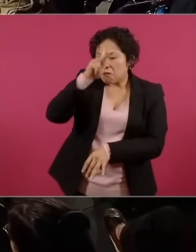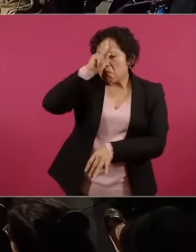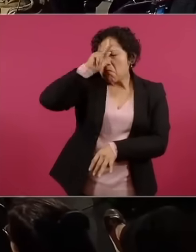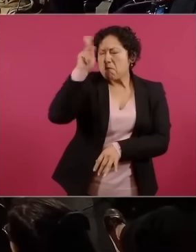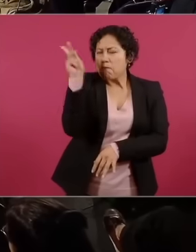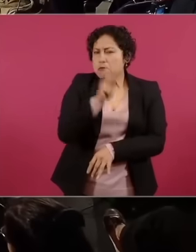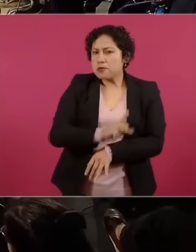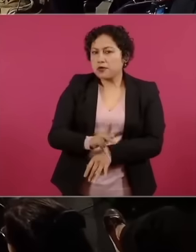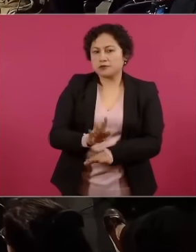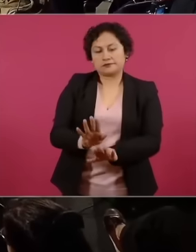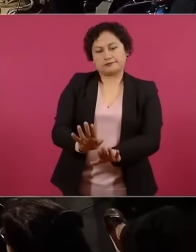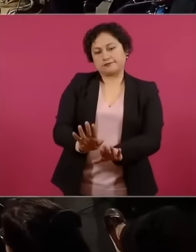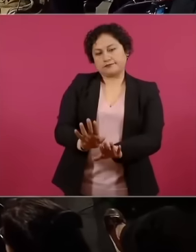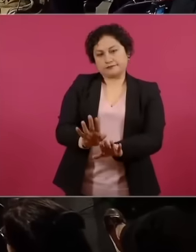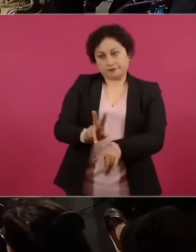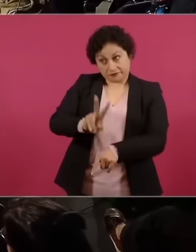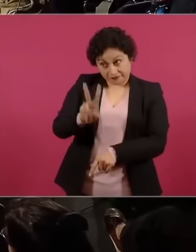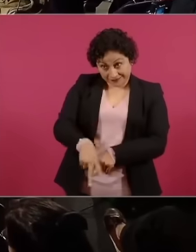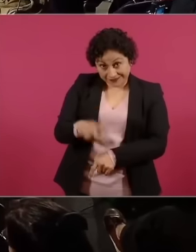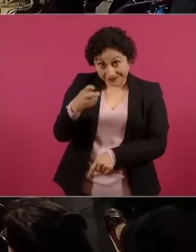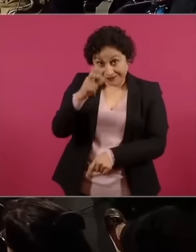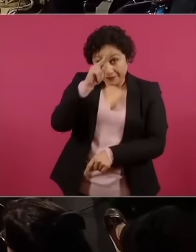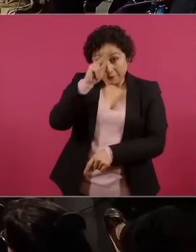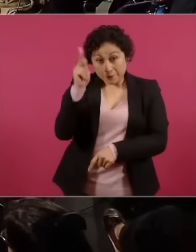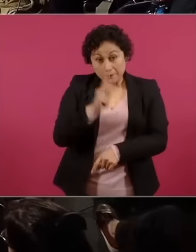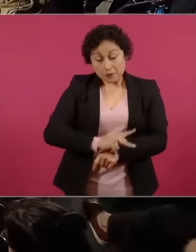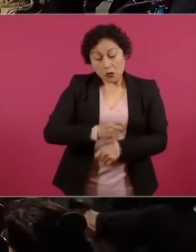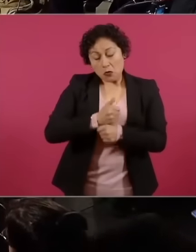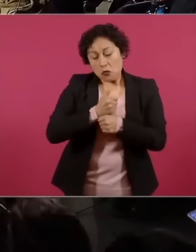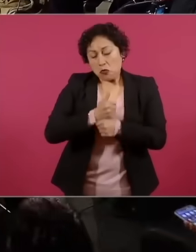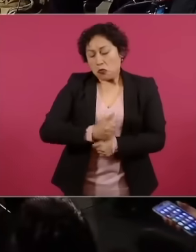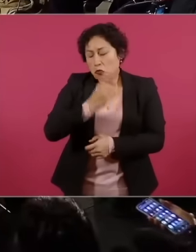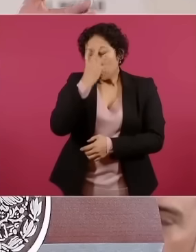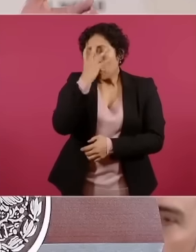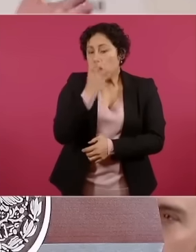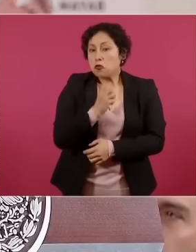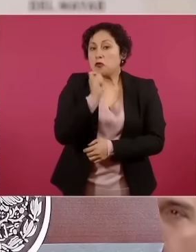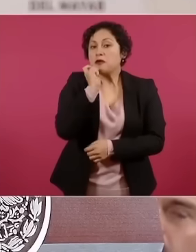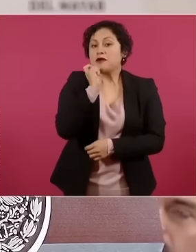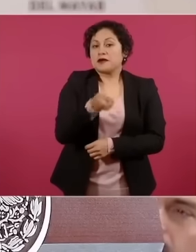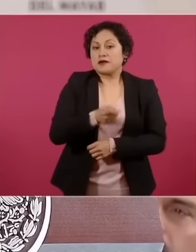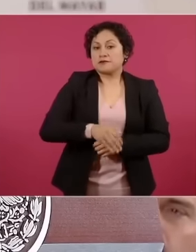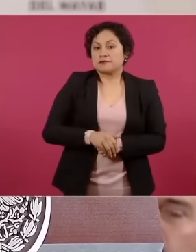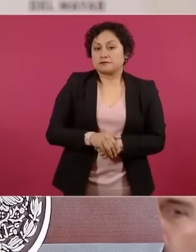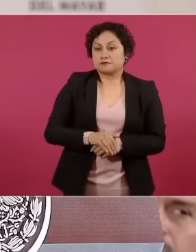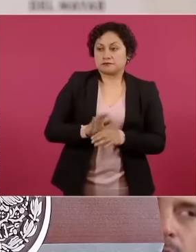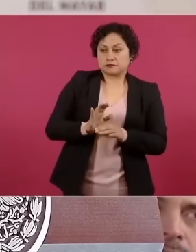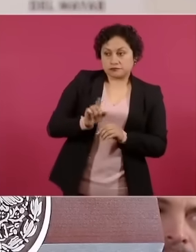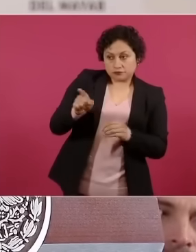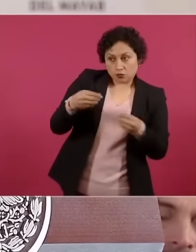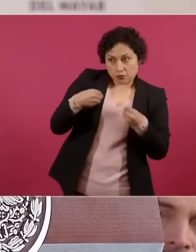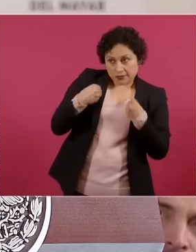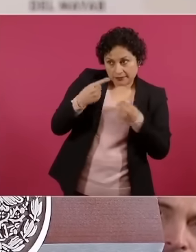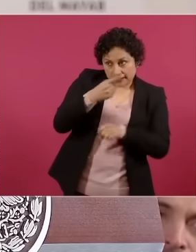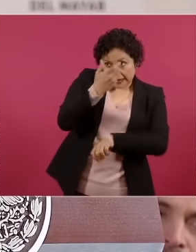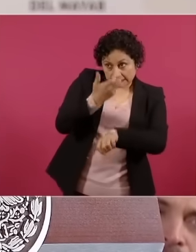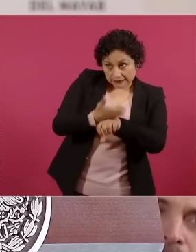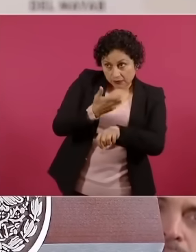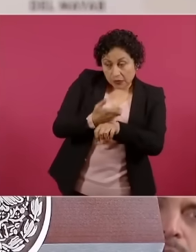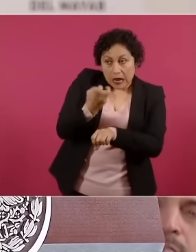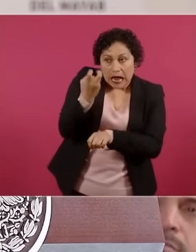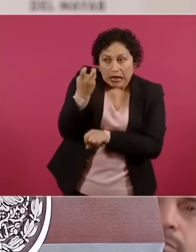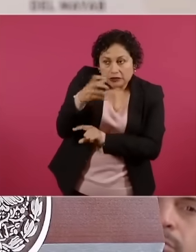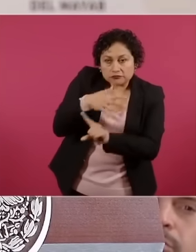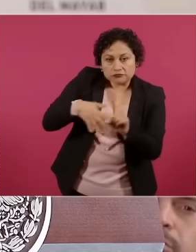muy lamentable y triste, es lo que pasa donde tú vives, en Estados Unidos.